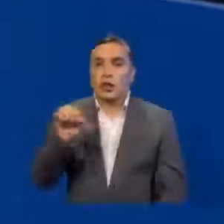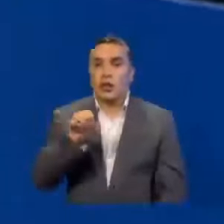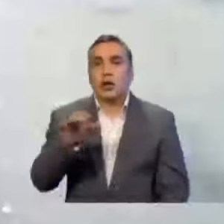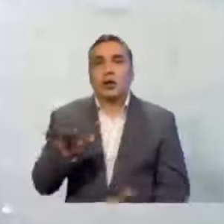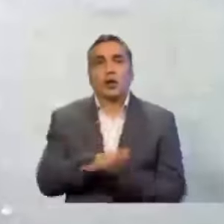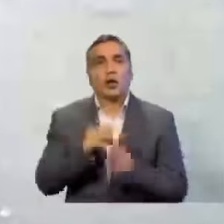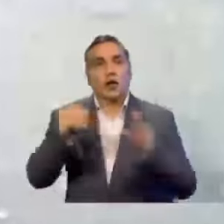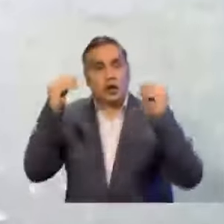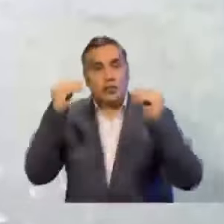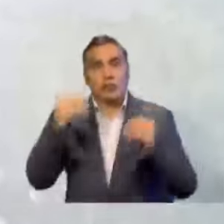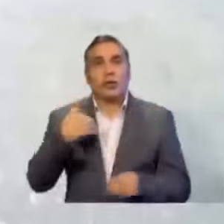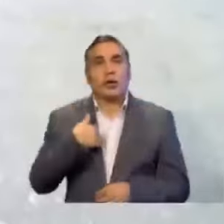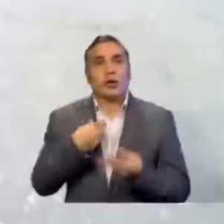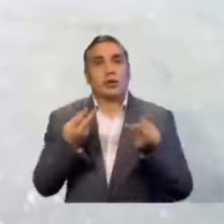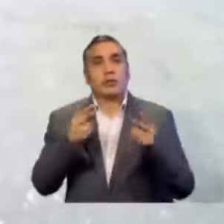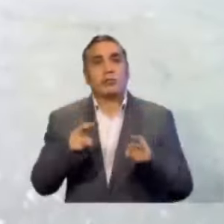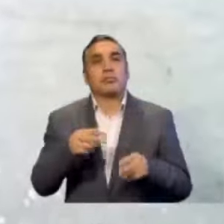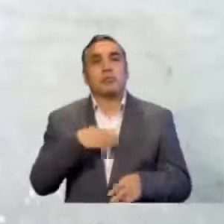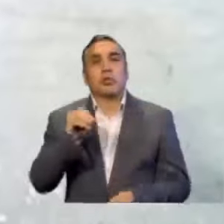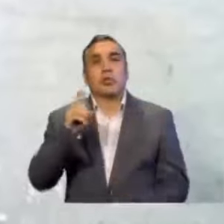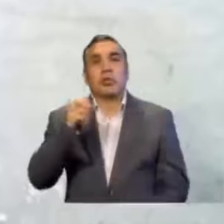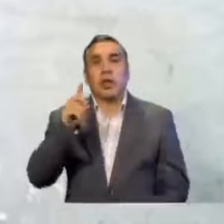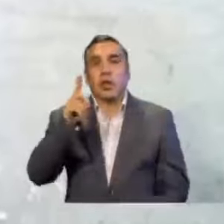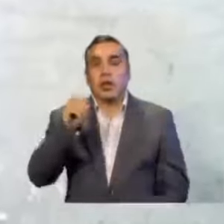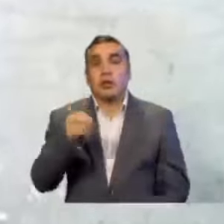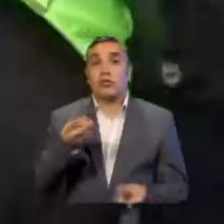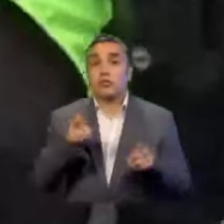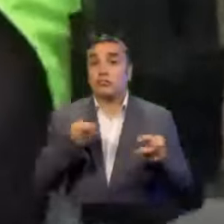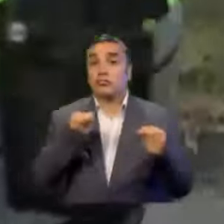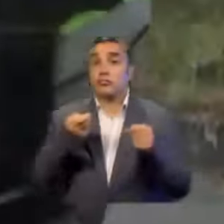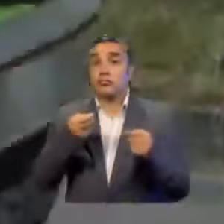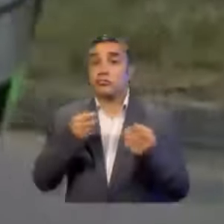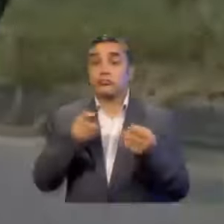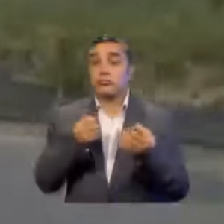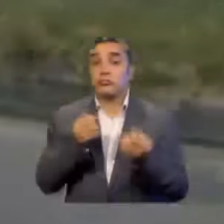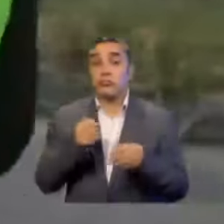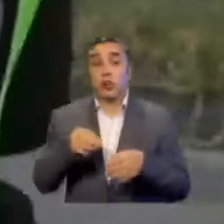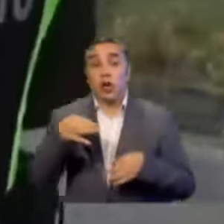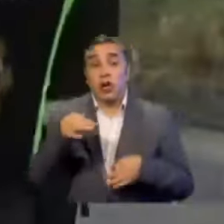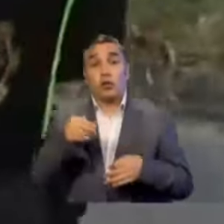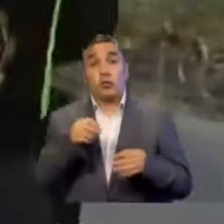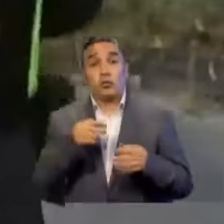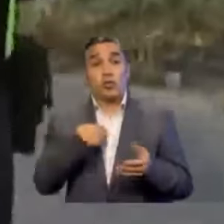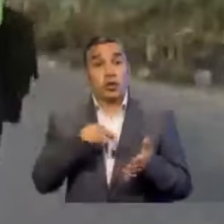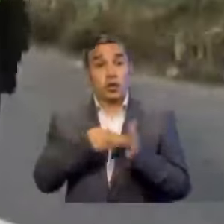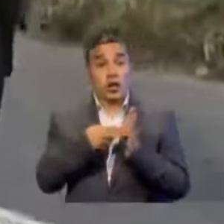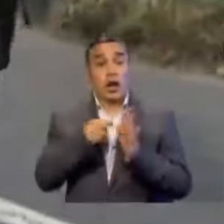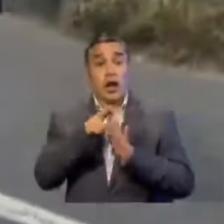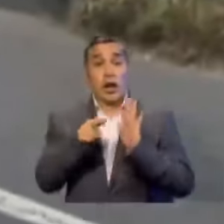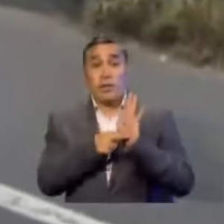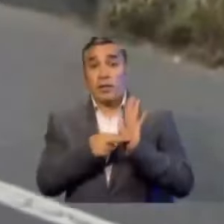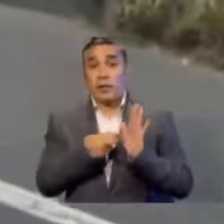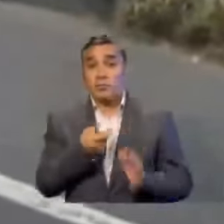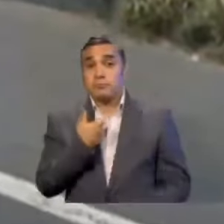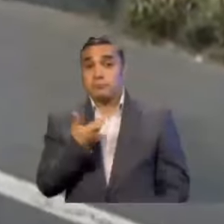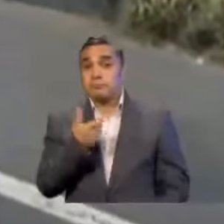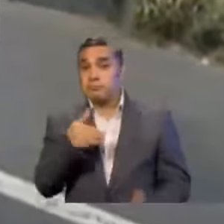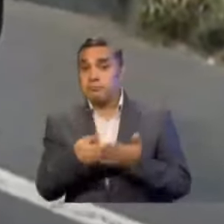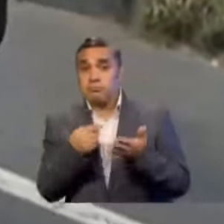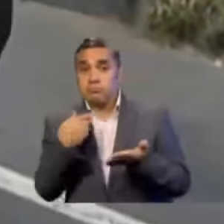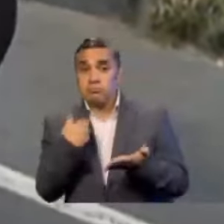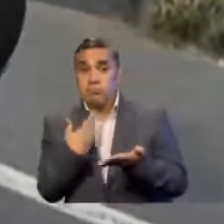escuela Riobamba, tenemos también en el condado. Además de controlar las frecuencias y papeles en los buses interprovinciales, los objetivos